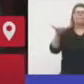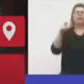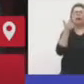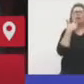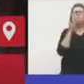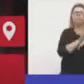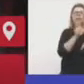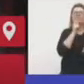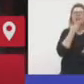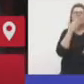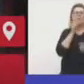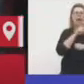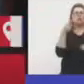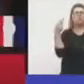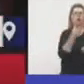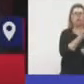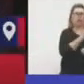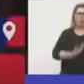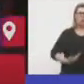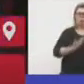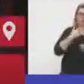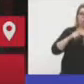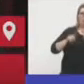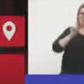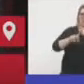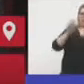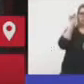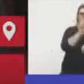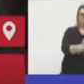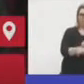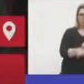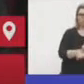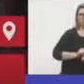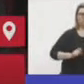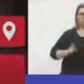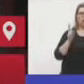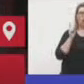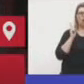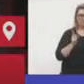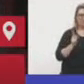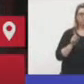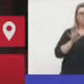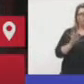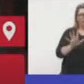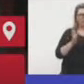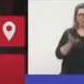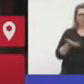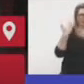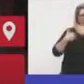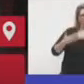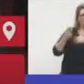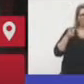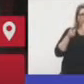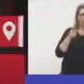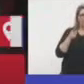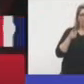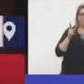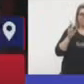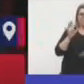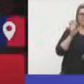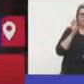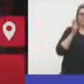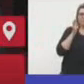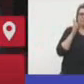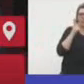por más, el próximo paso todos creen es el tema de la suspensión de la elección PASO. ¿Cómo van a dirimir ustedes eventualmente entonces